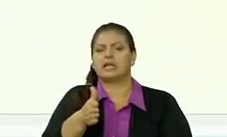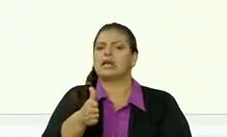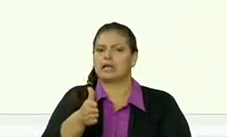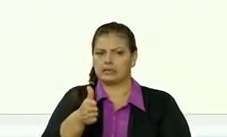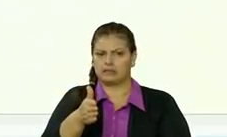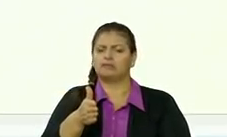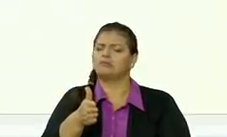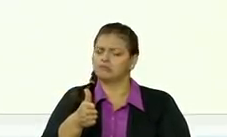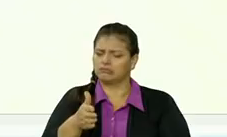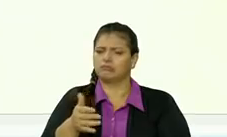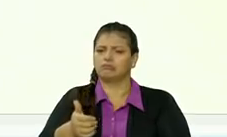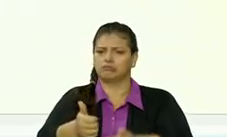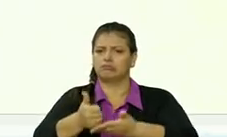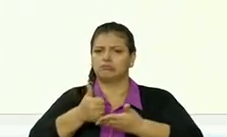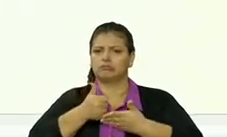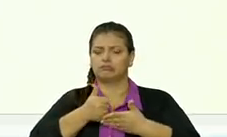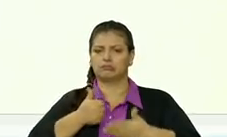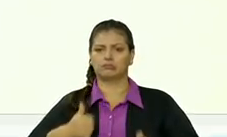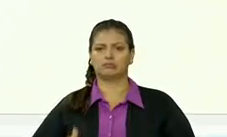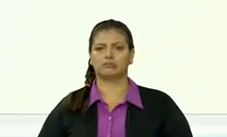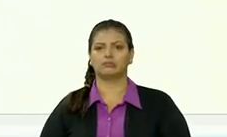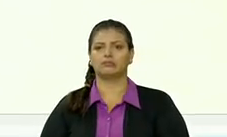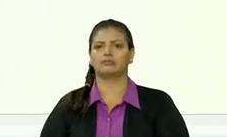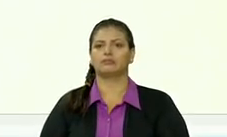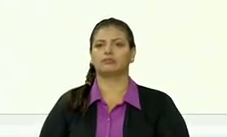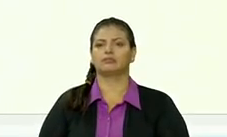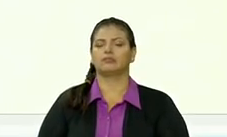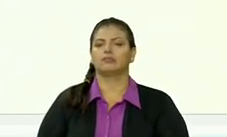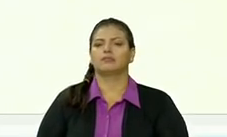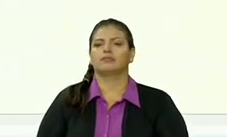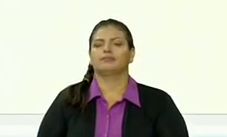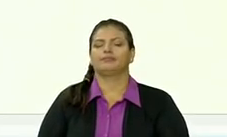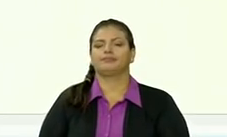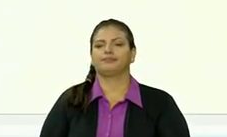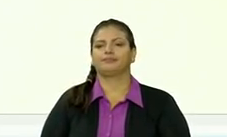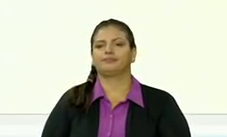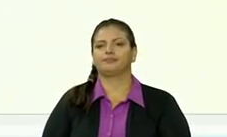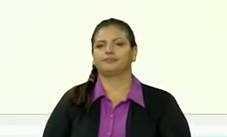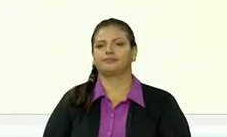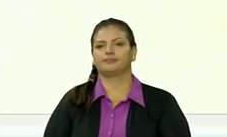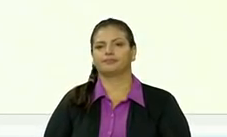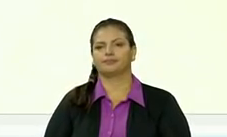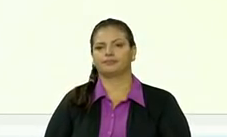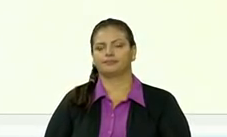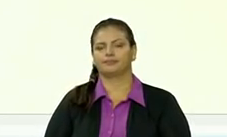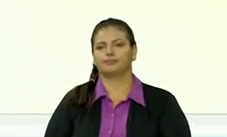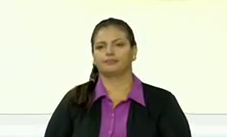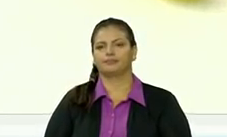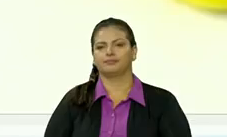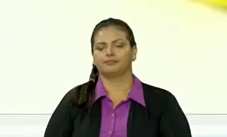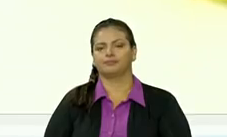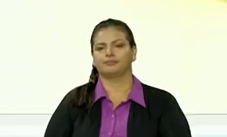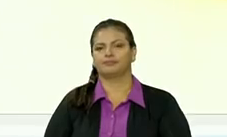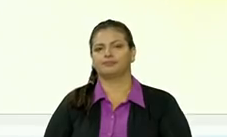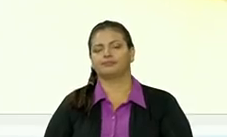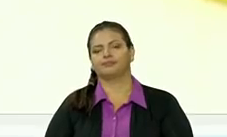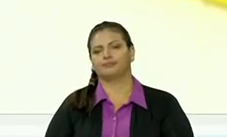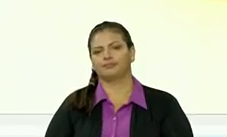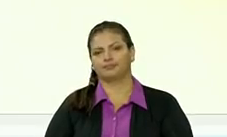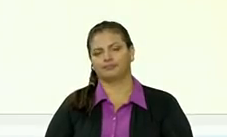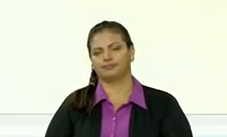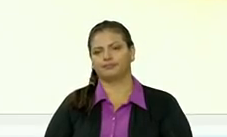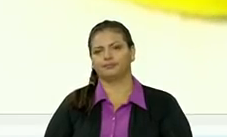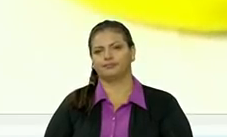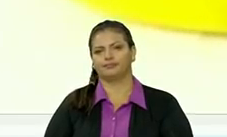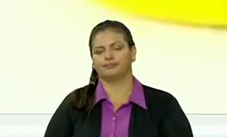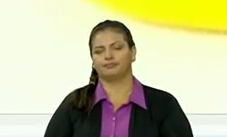pollo, que pueden prevenir muchas enfermedades y que en cierto modo son parte de la alimentación cotidiana y diaria que deben de tener nuestros